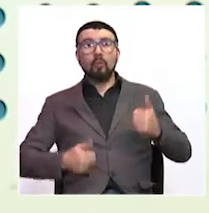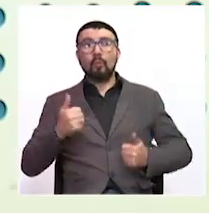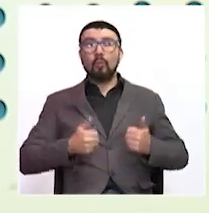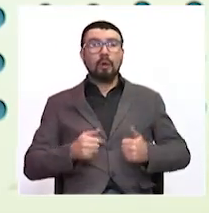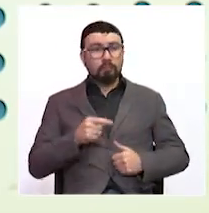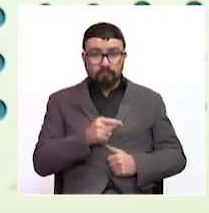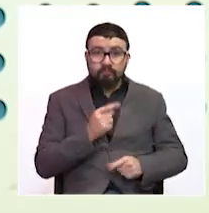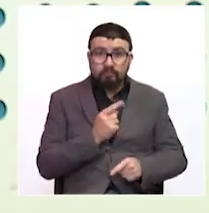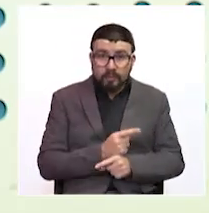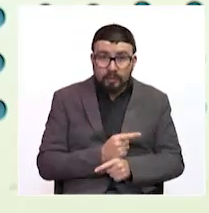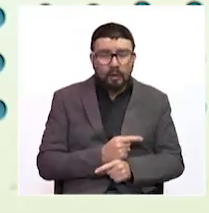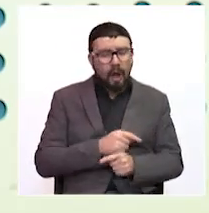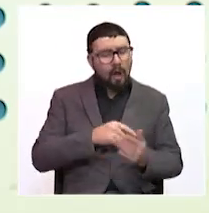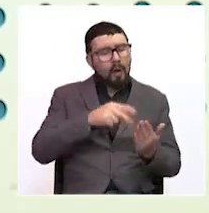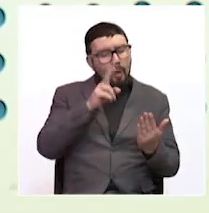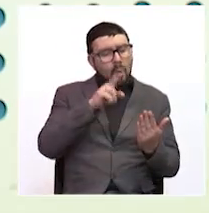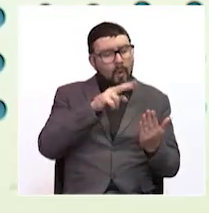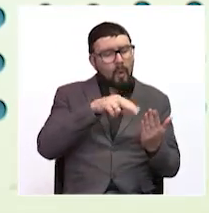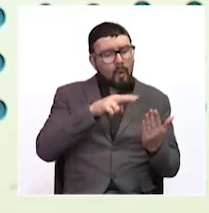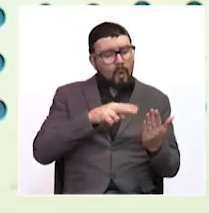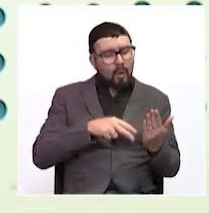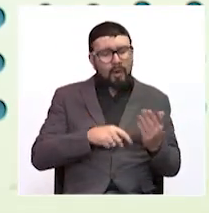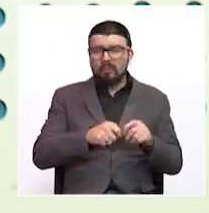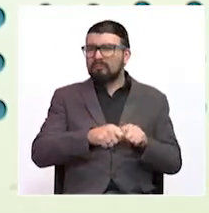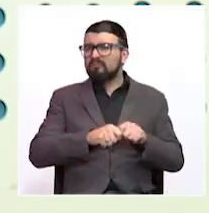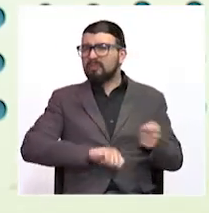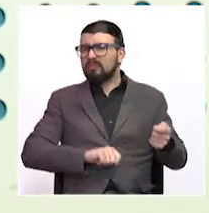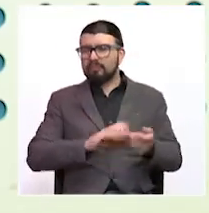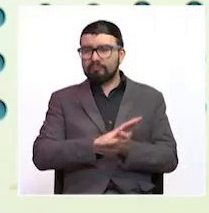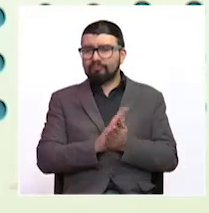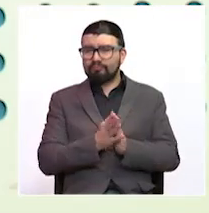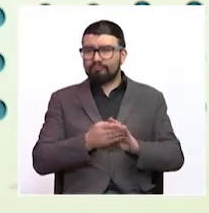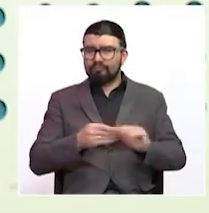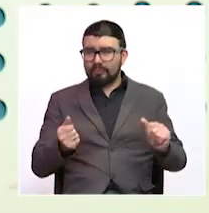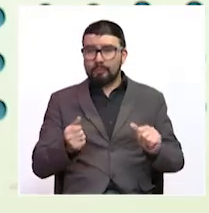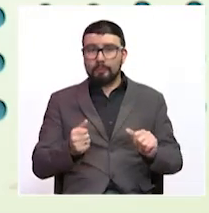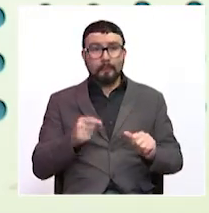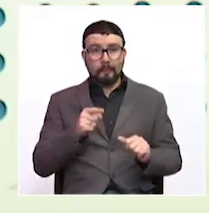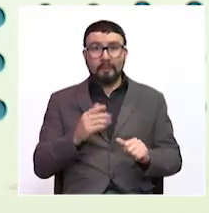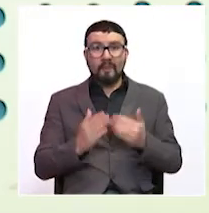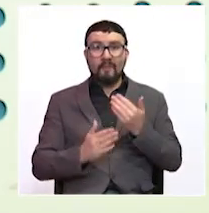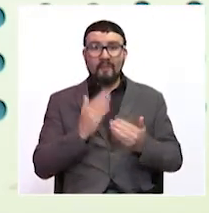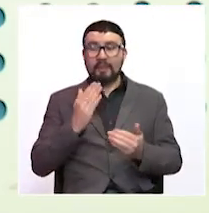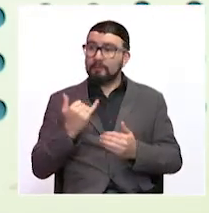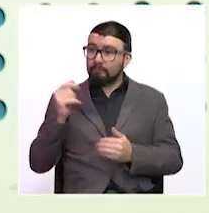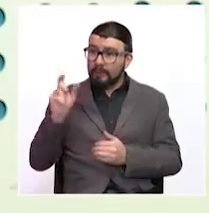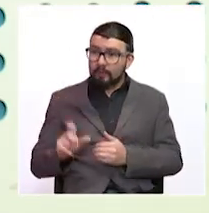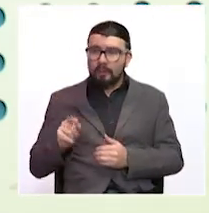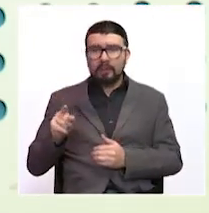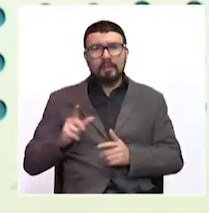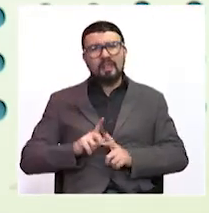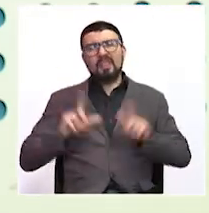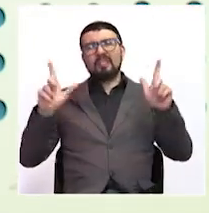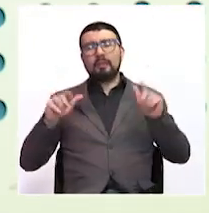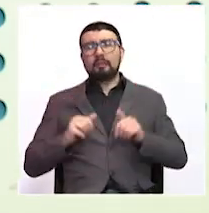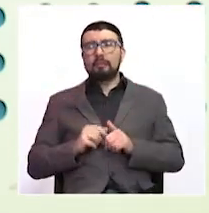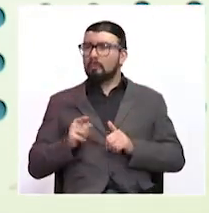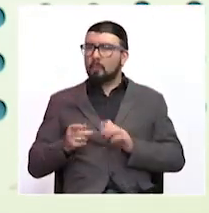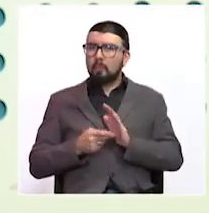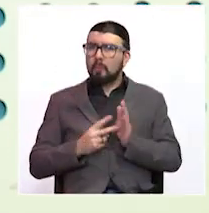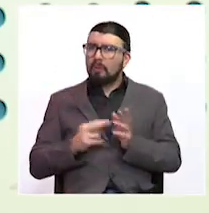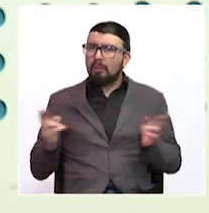lo rompe lo destruye y lo quema eso facilita que la persona se libere conclusión